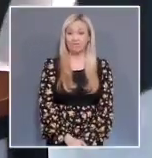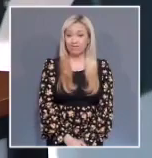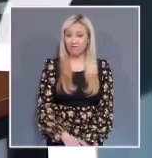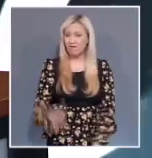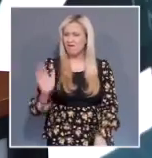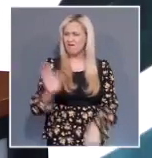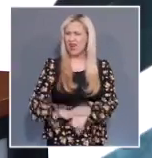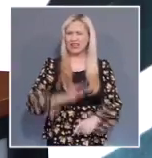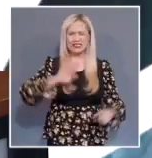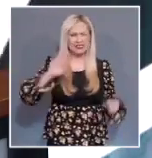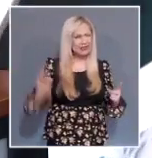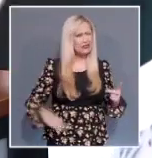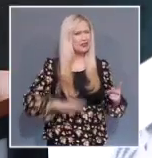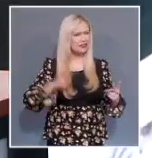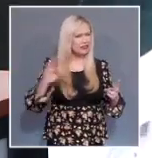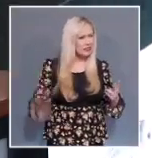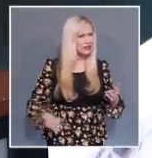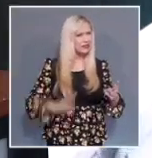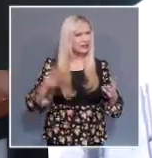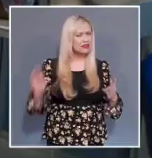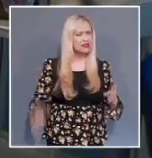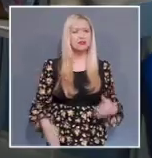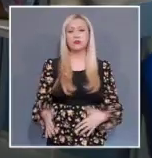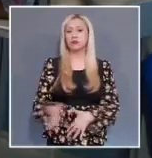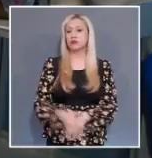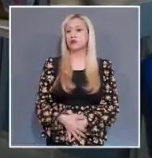mortalidad materno-infantil.